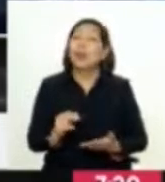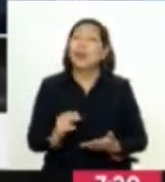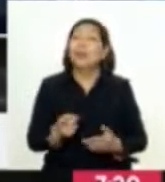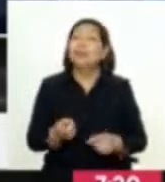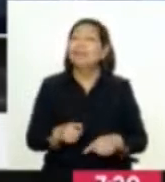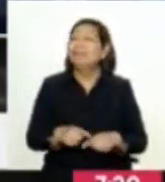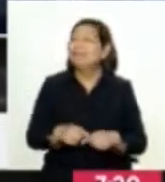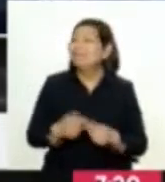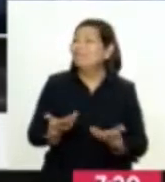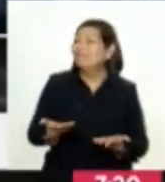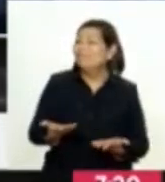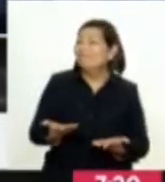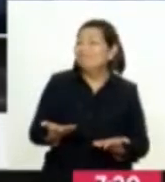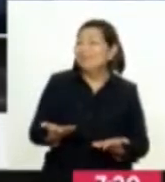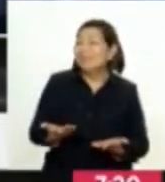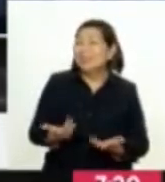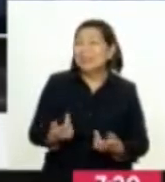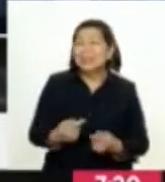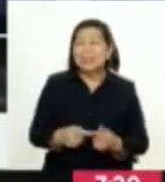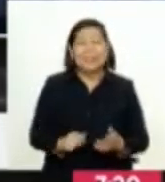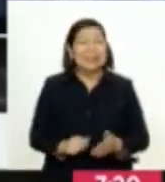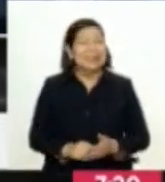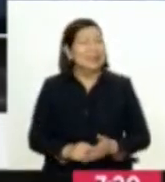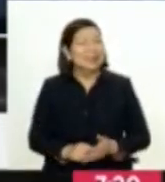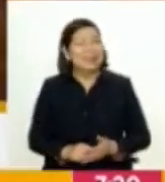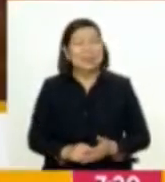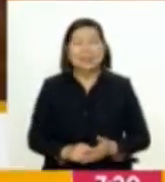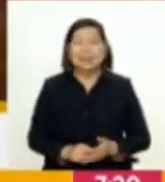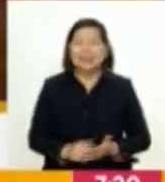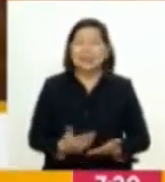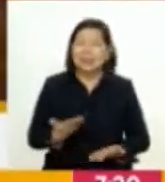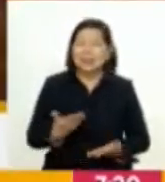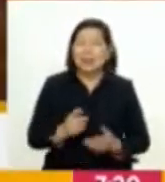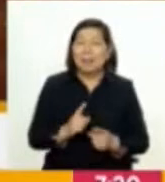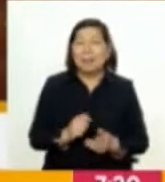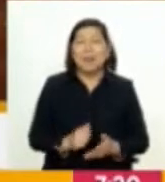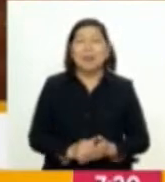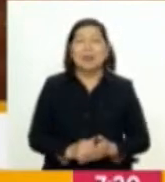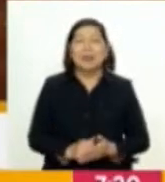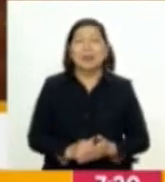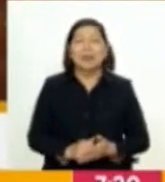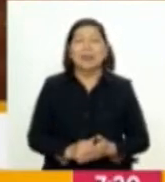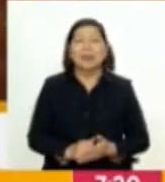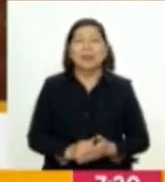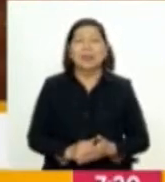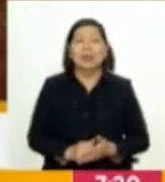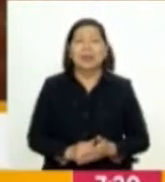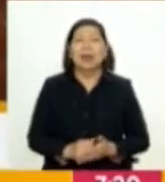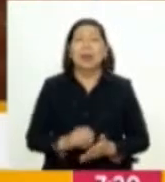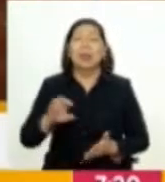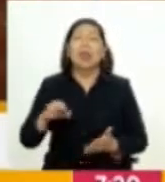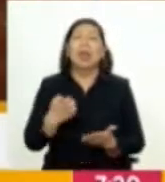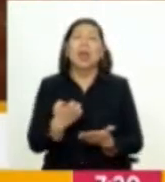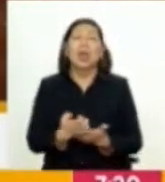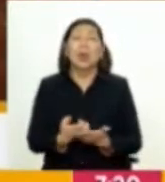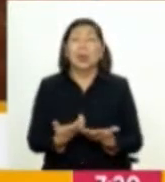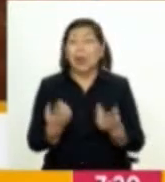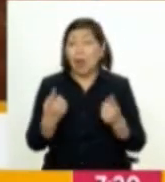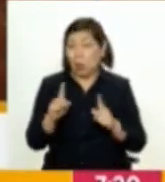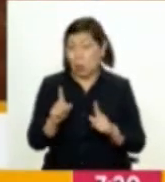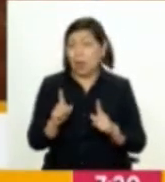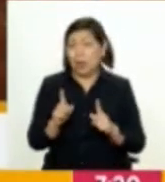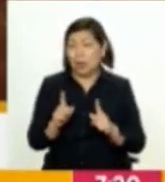depender necesariamente, aunque parece absurda la pregunta que le voy a hacer, ¿no?, del Ejecutivo? Porque el Acuerdo